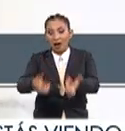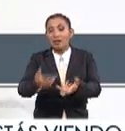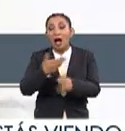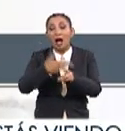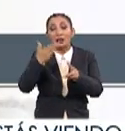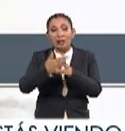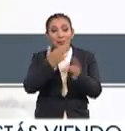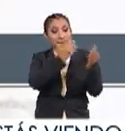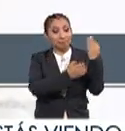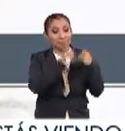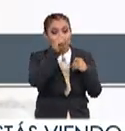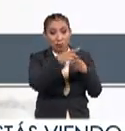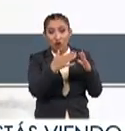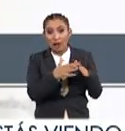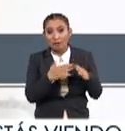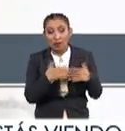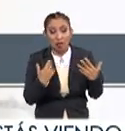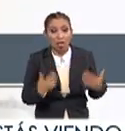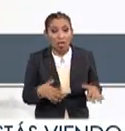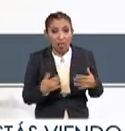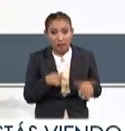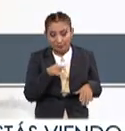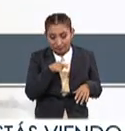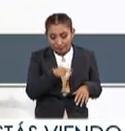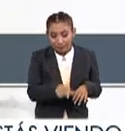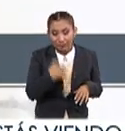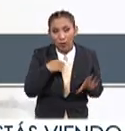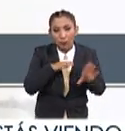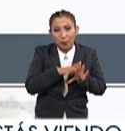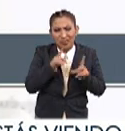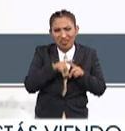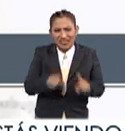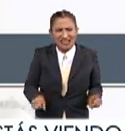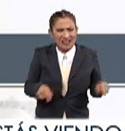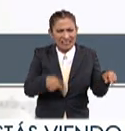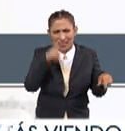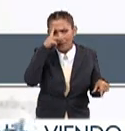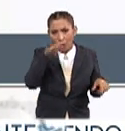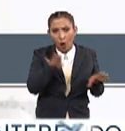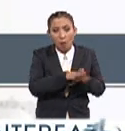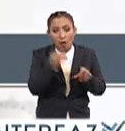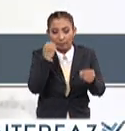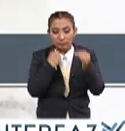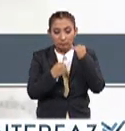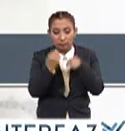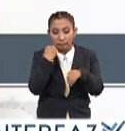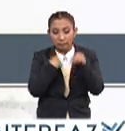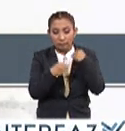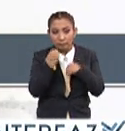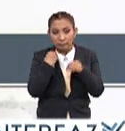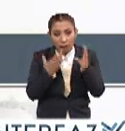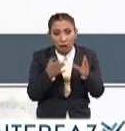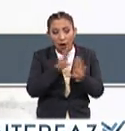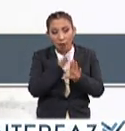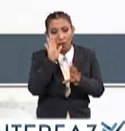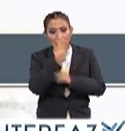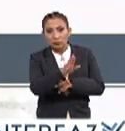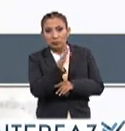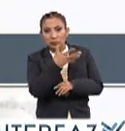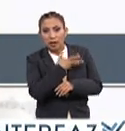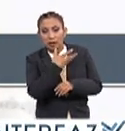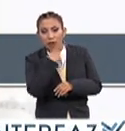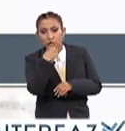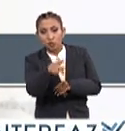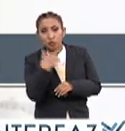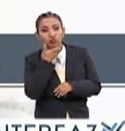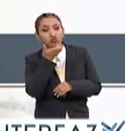hasta cómo se tratan ellos mismos en casa. Era como muy diferente desde cómo comen, cómo tienen